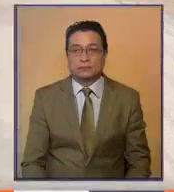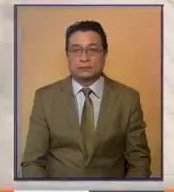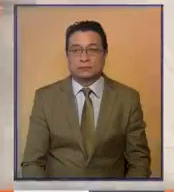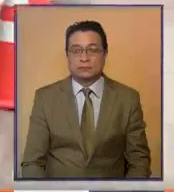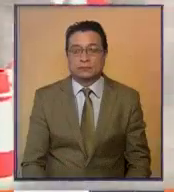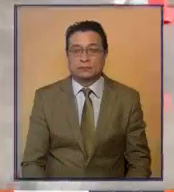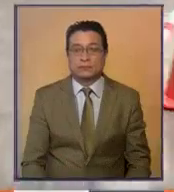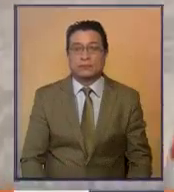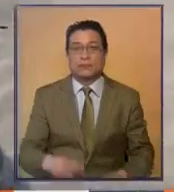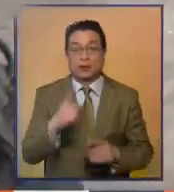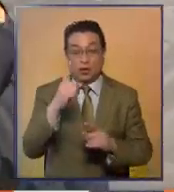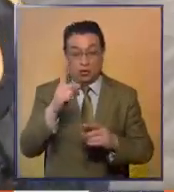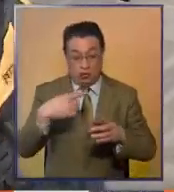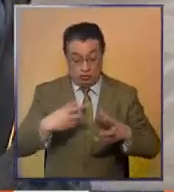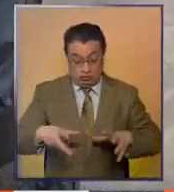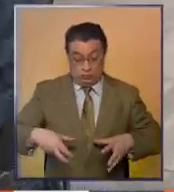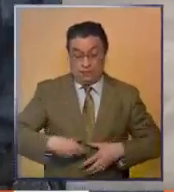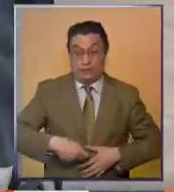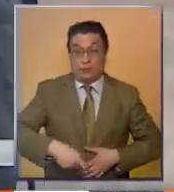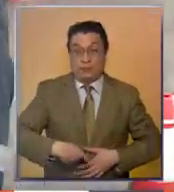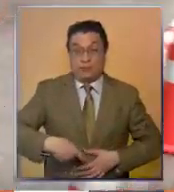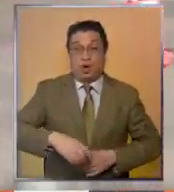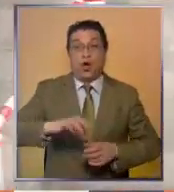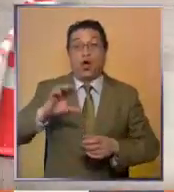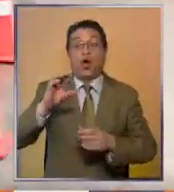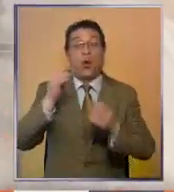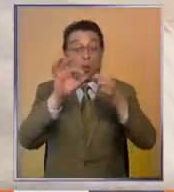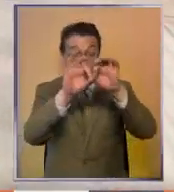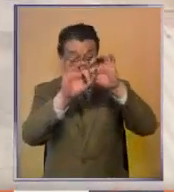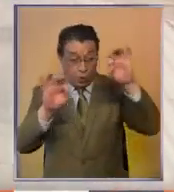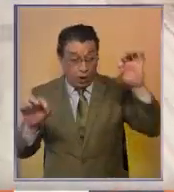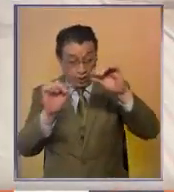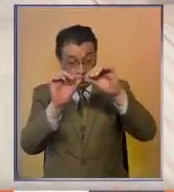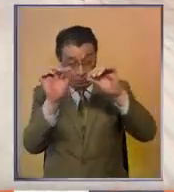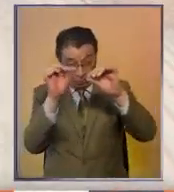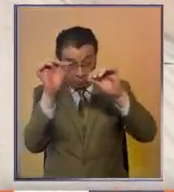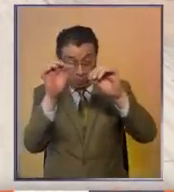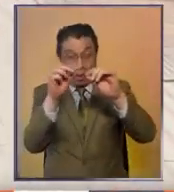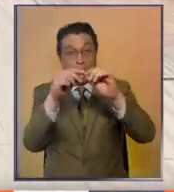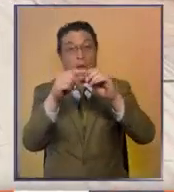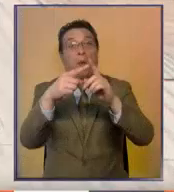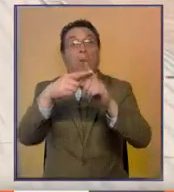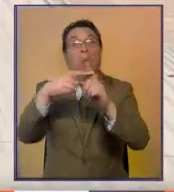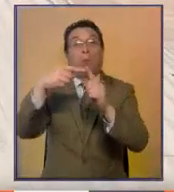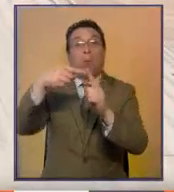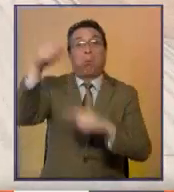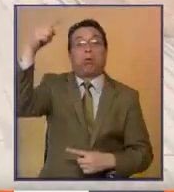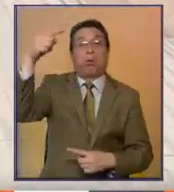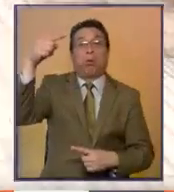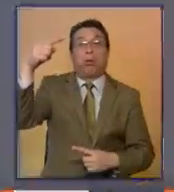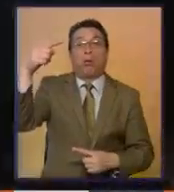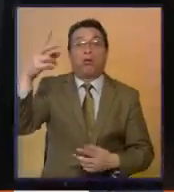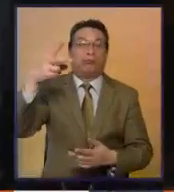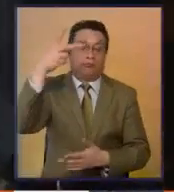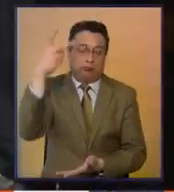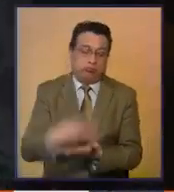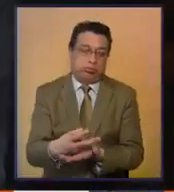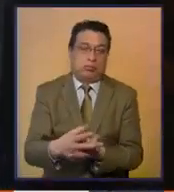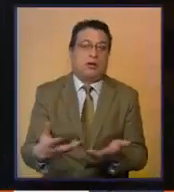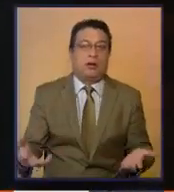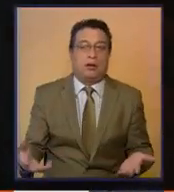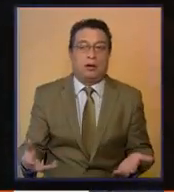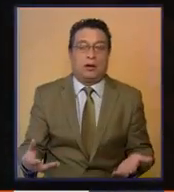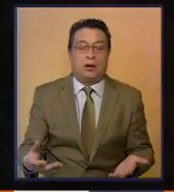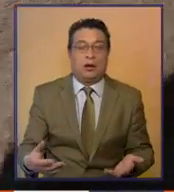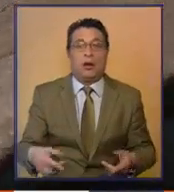Un piquete, como te mencionaba anteriormente en la cuerda, puede provocar un corte, que se corte. Y eso es una caída. Subimos